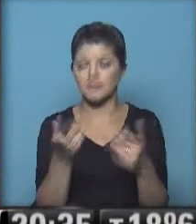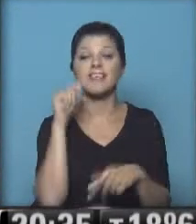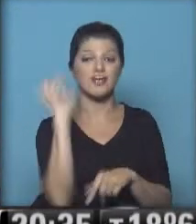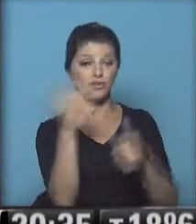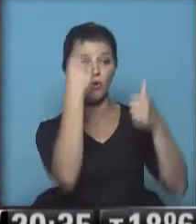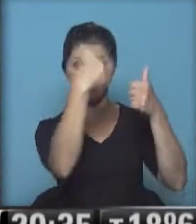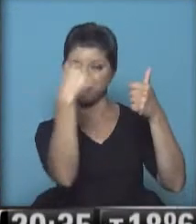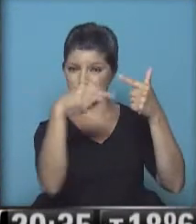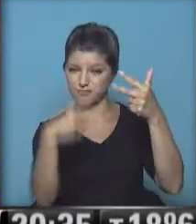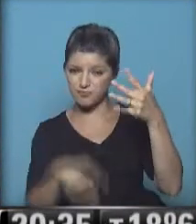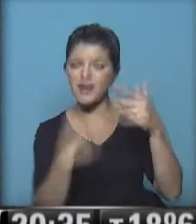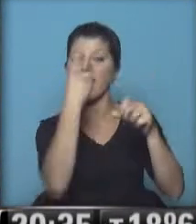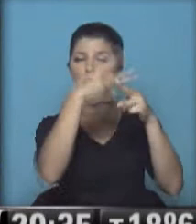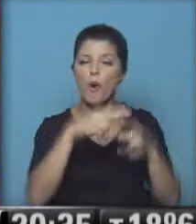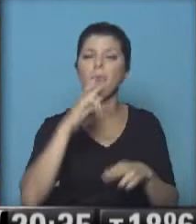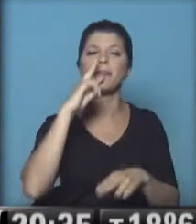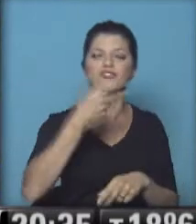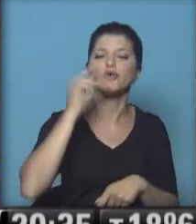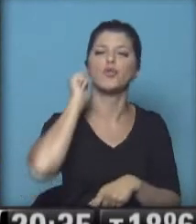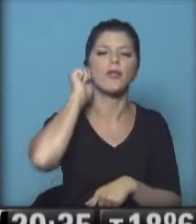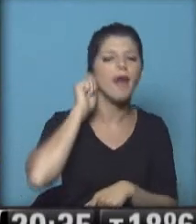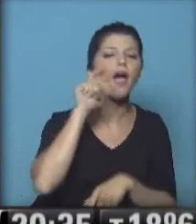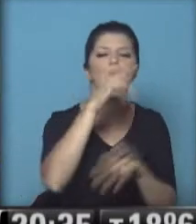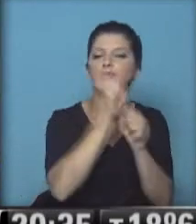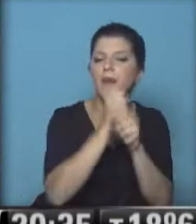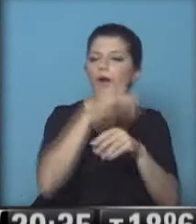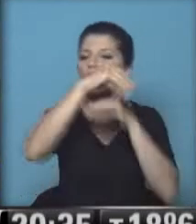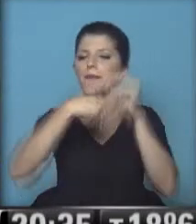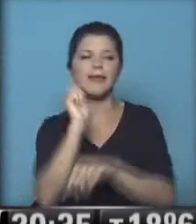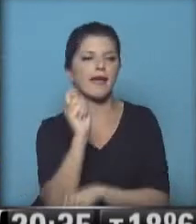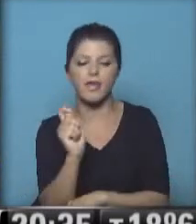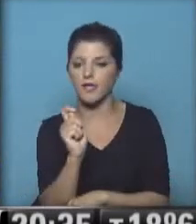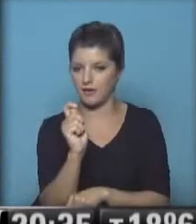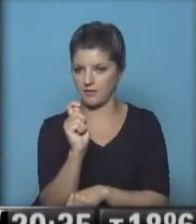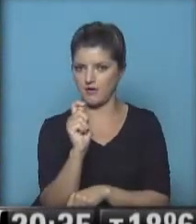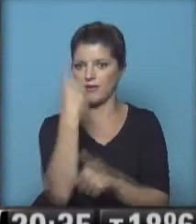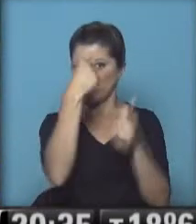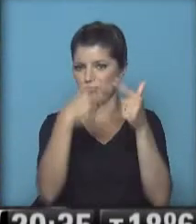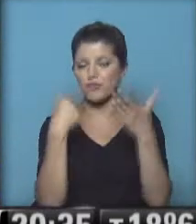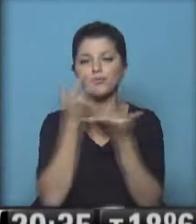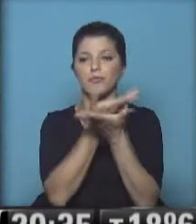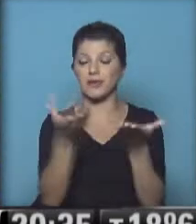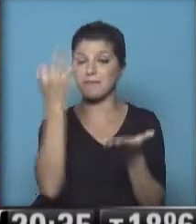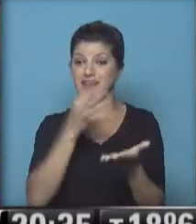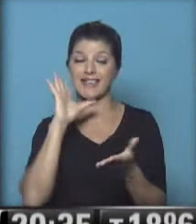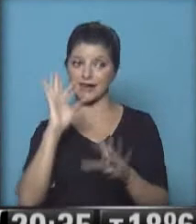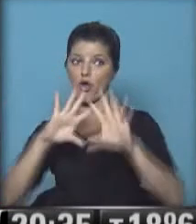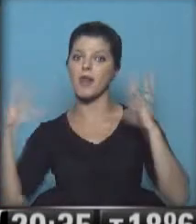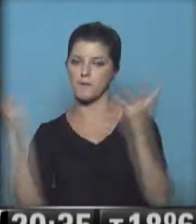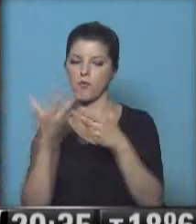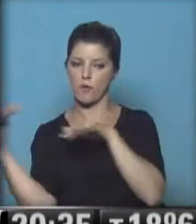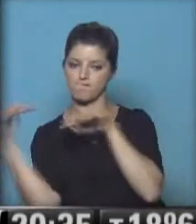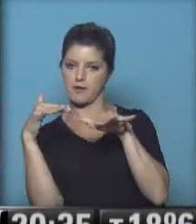chicos, las edades, a qué se dedicaban, quiénes son sus familiares. La verdad es que es un escándalo mundial lo que está ocurriendo